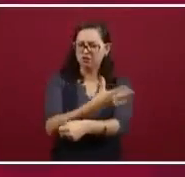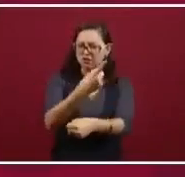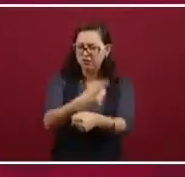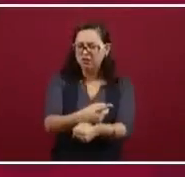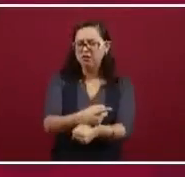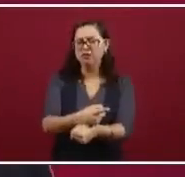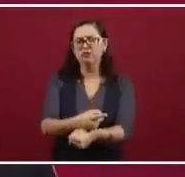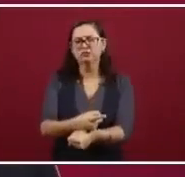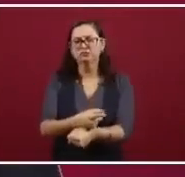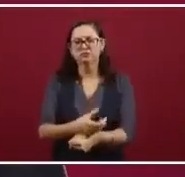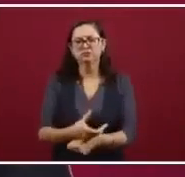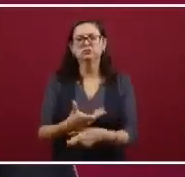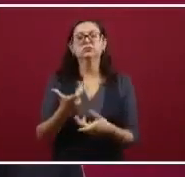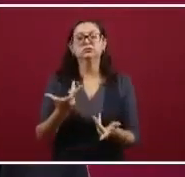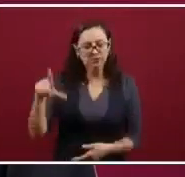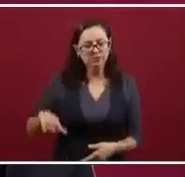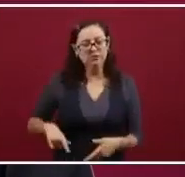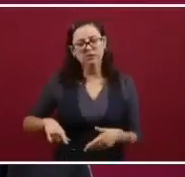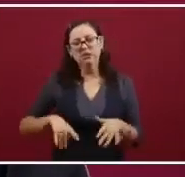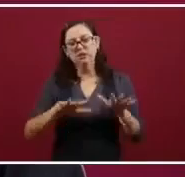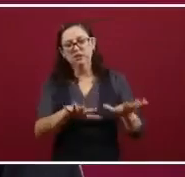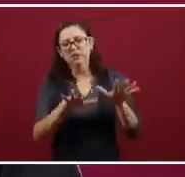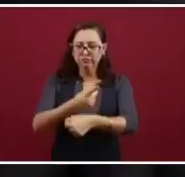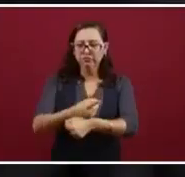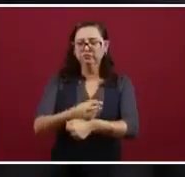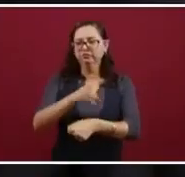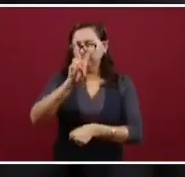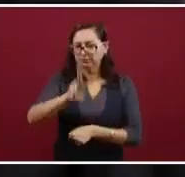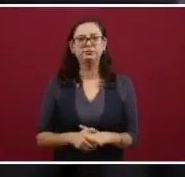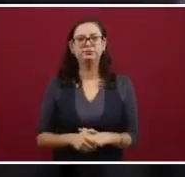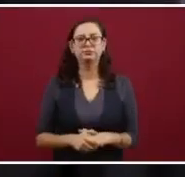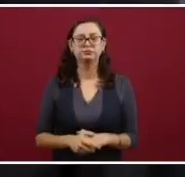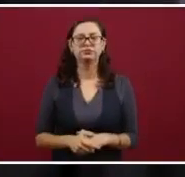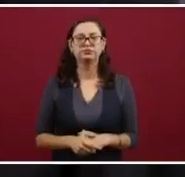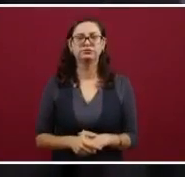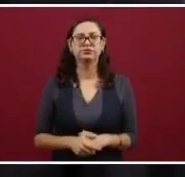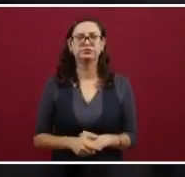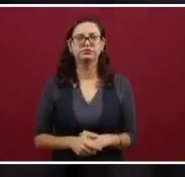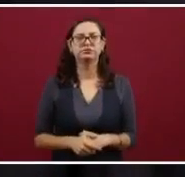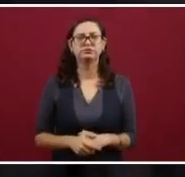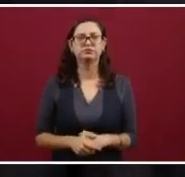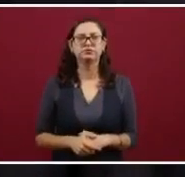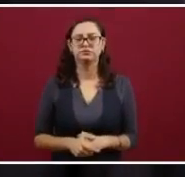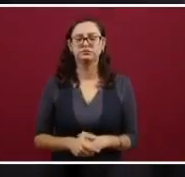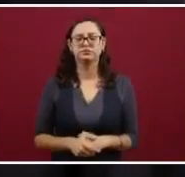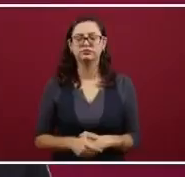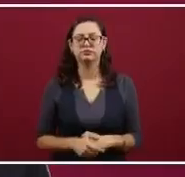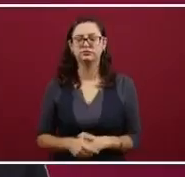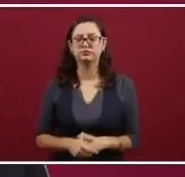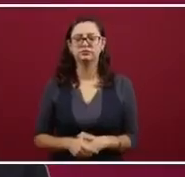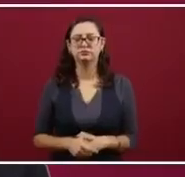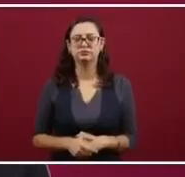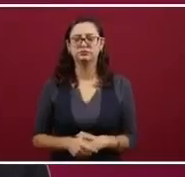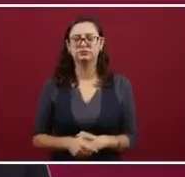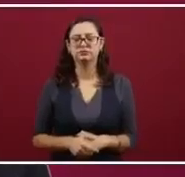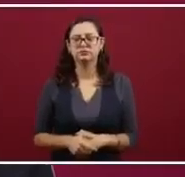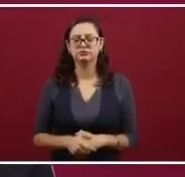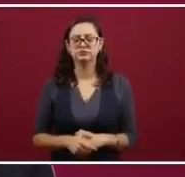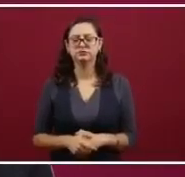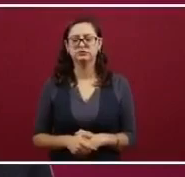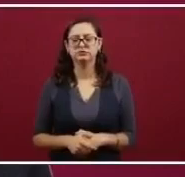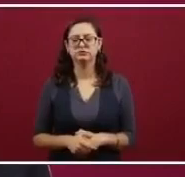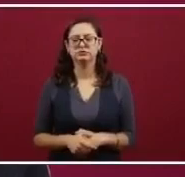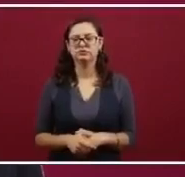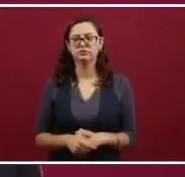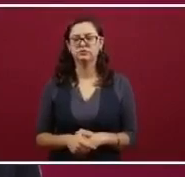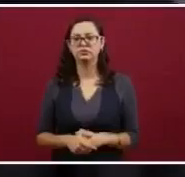íntegra, una extraordinaria servidora pública, una mujer honesta que valora mucho la importancia de